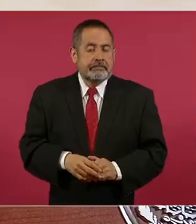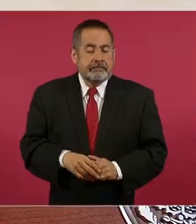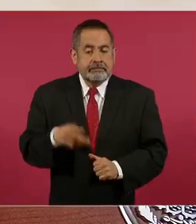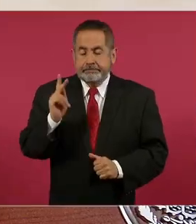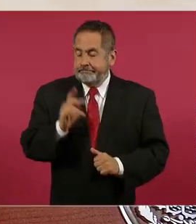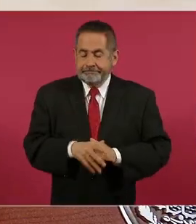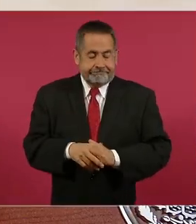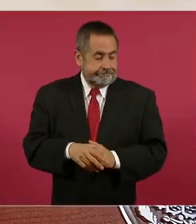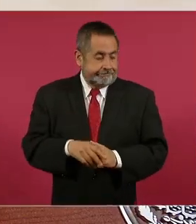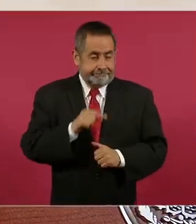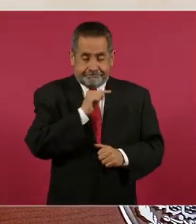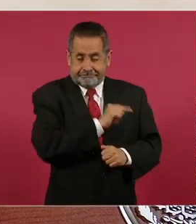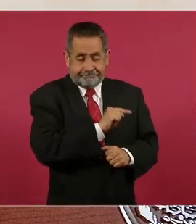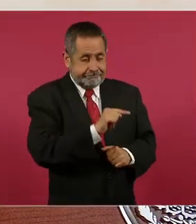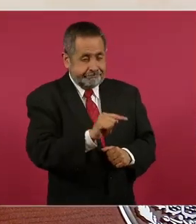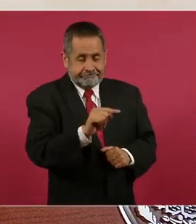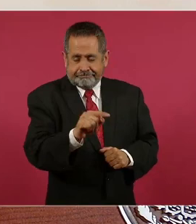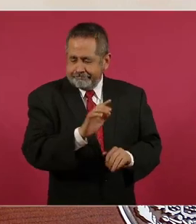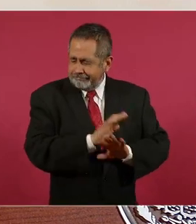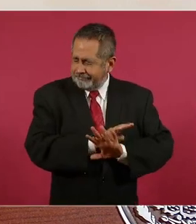pero ¿cómo